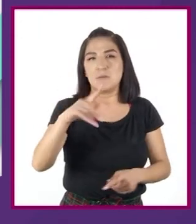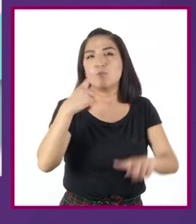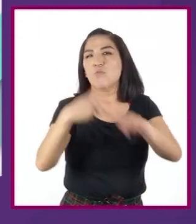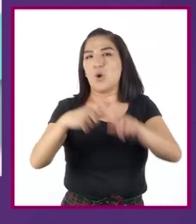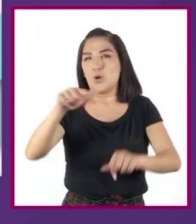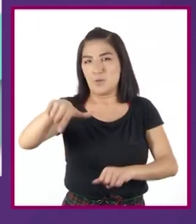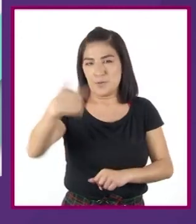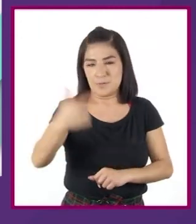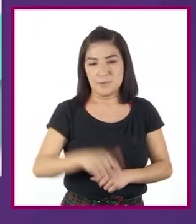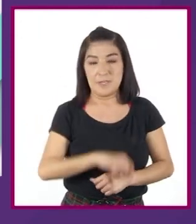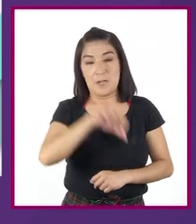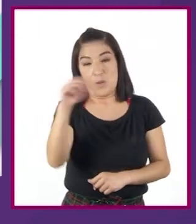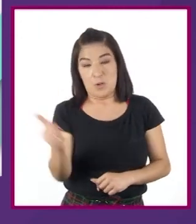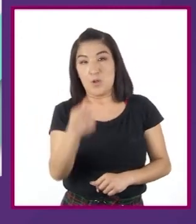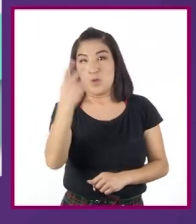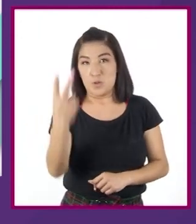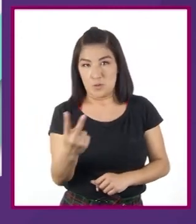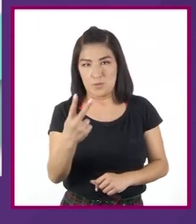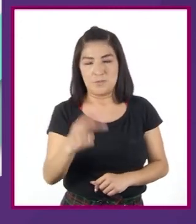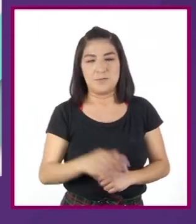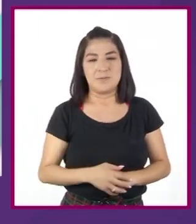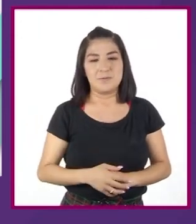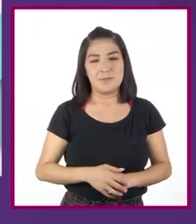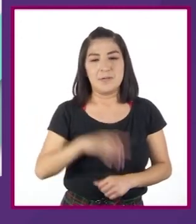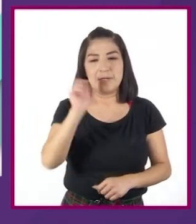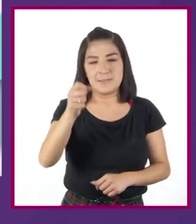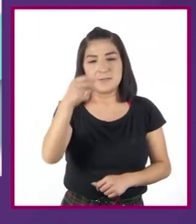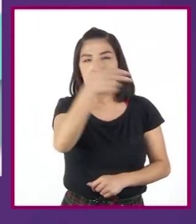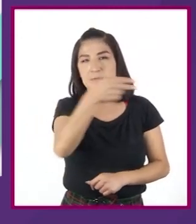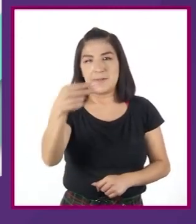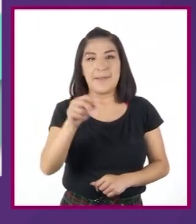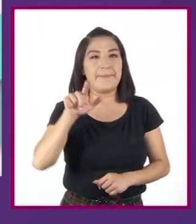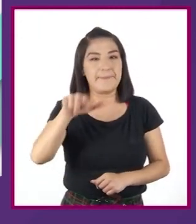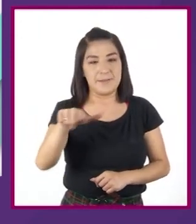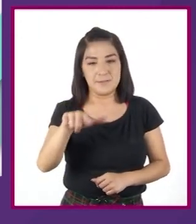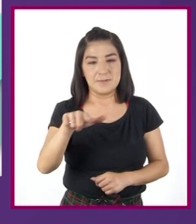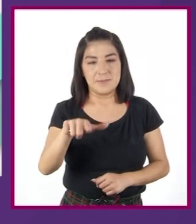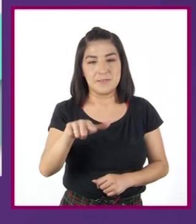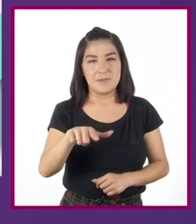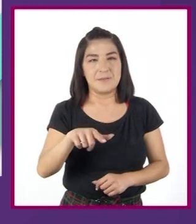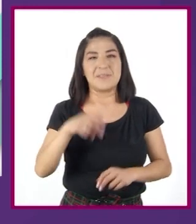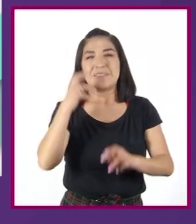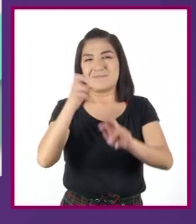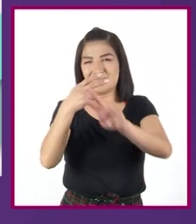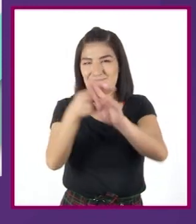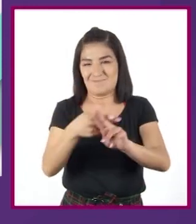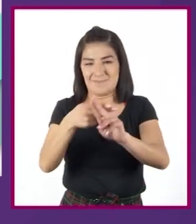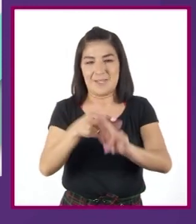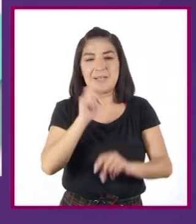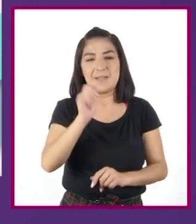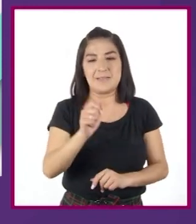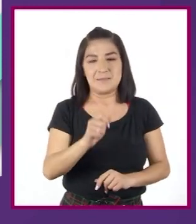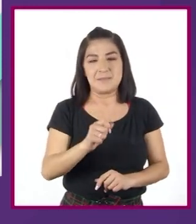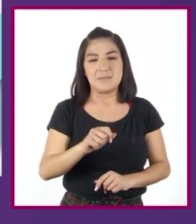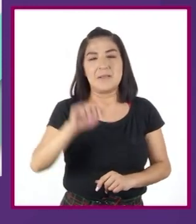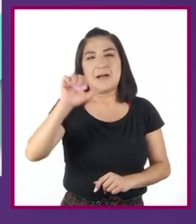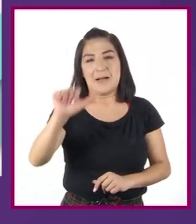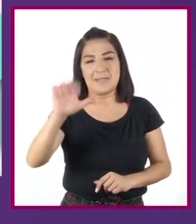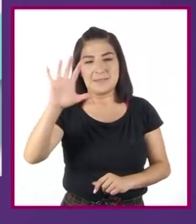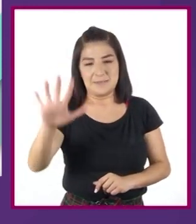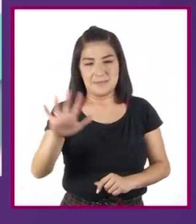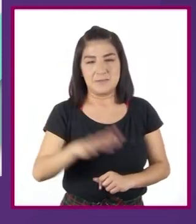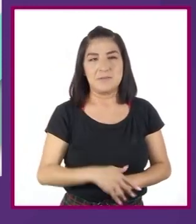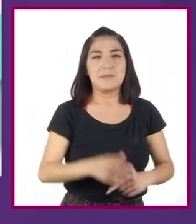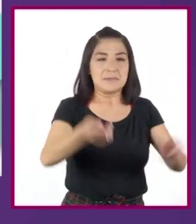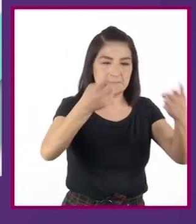Para máquina 2 se escribirá igual 17 asterisco A5. Ahora